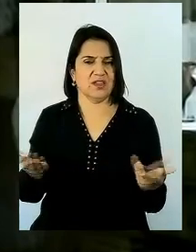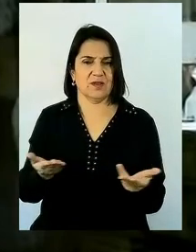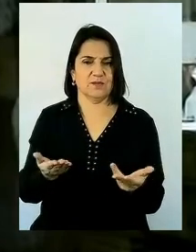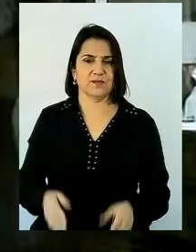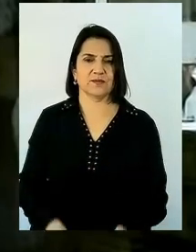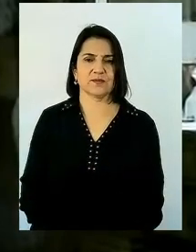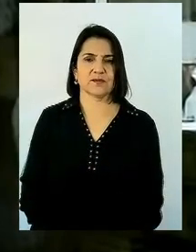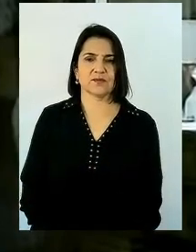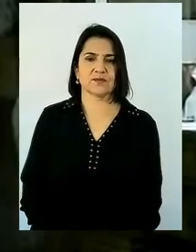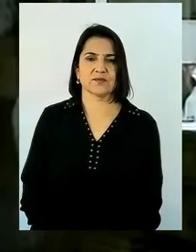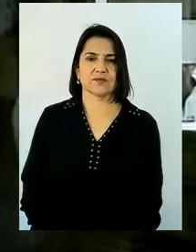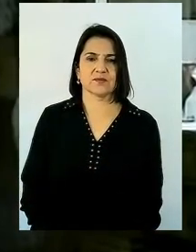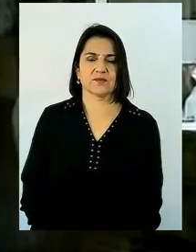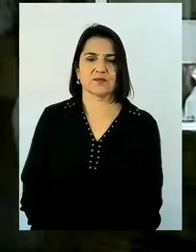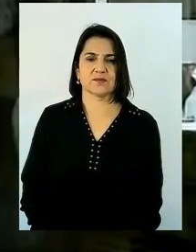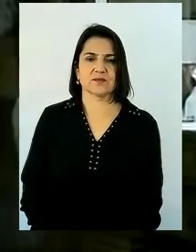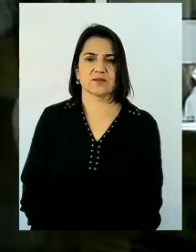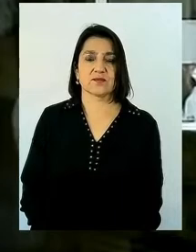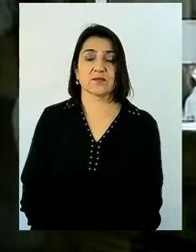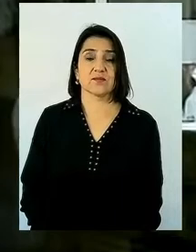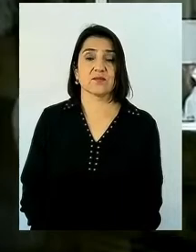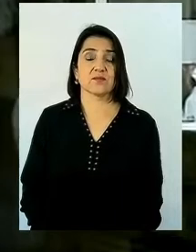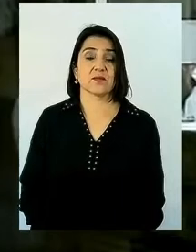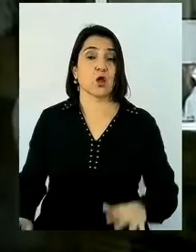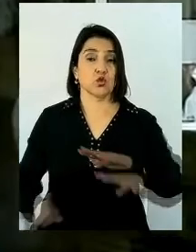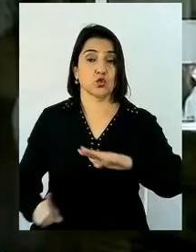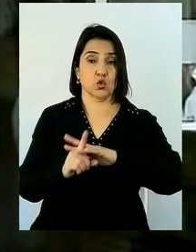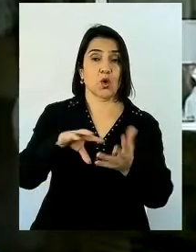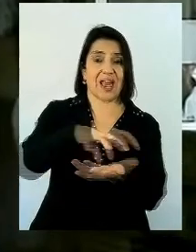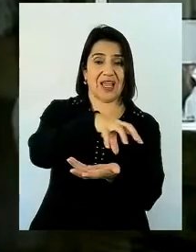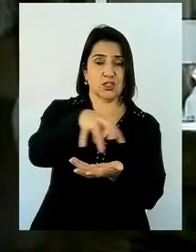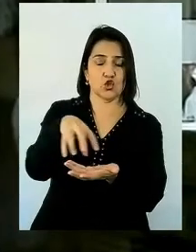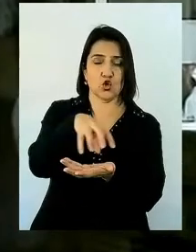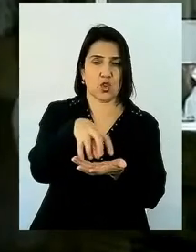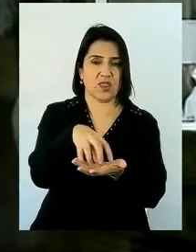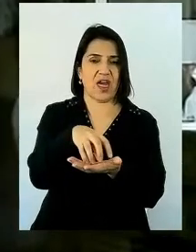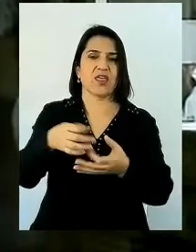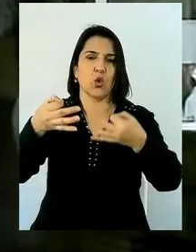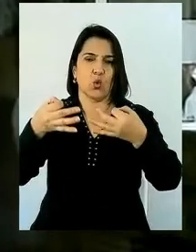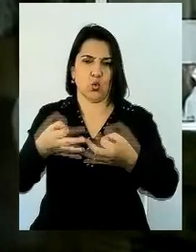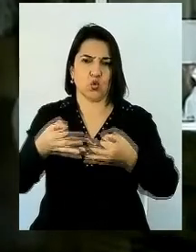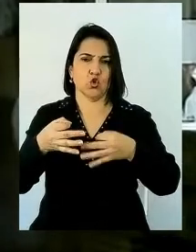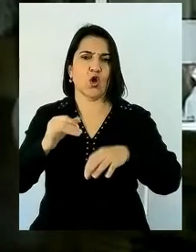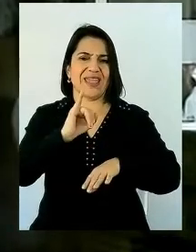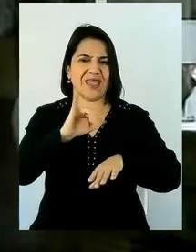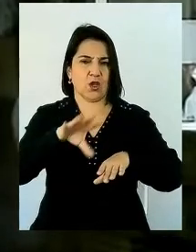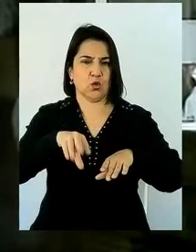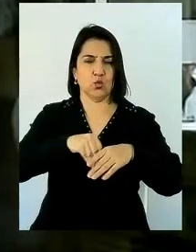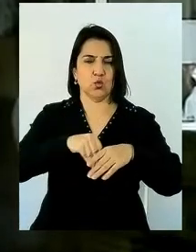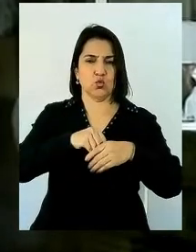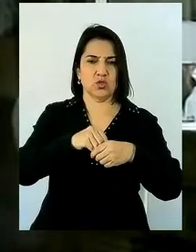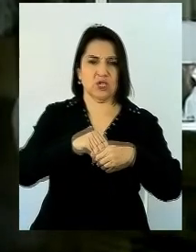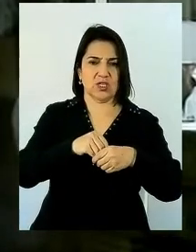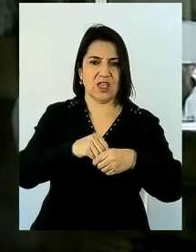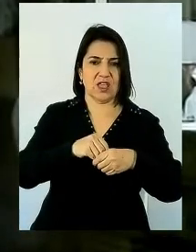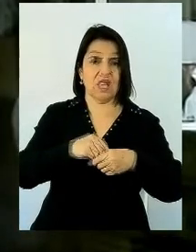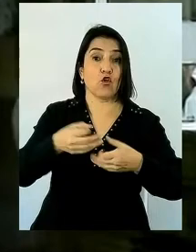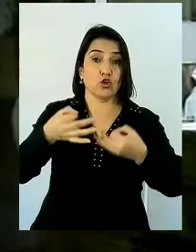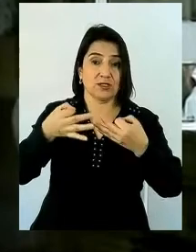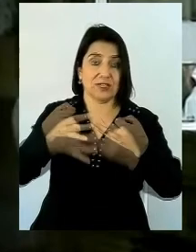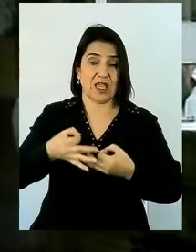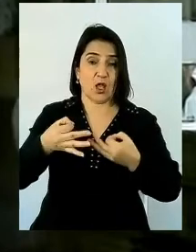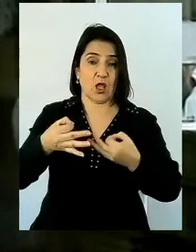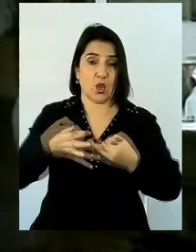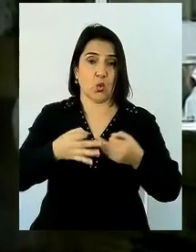produzcan ciudades, territorios justos, inclusivos, seguros y sostenibles, y que está muy, muy en relación a los primeros